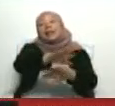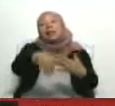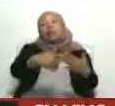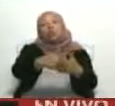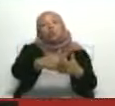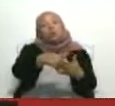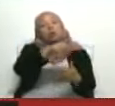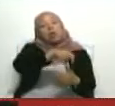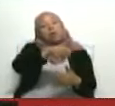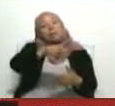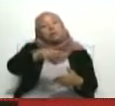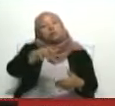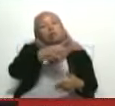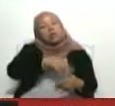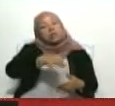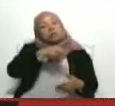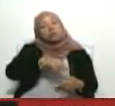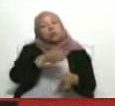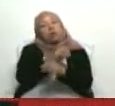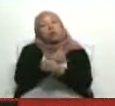venezolano y de la sociedad democrática.